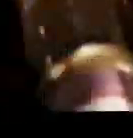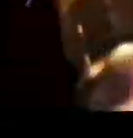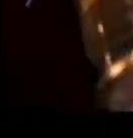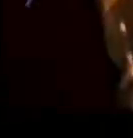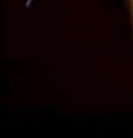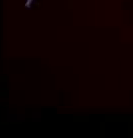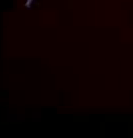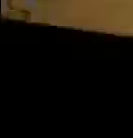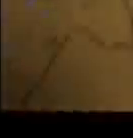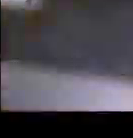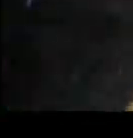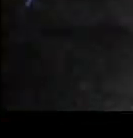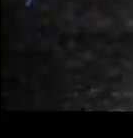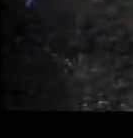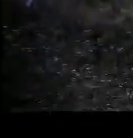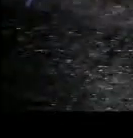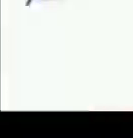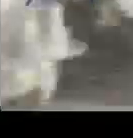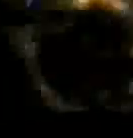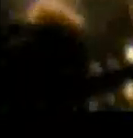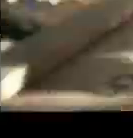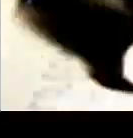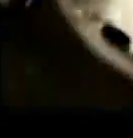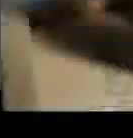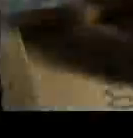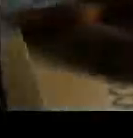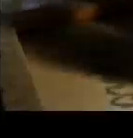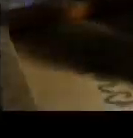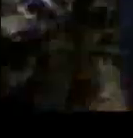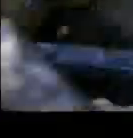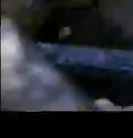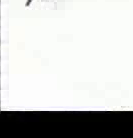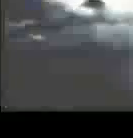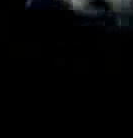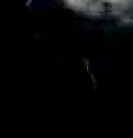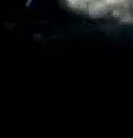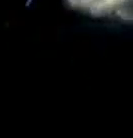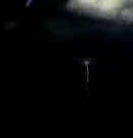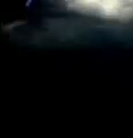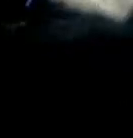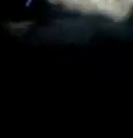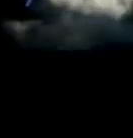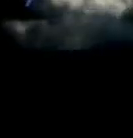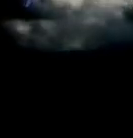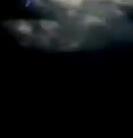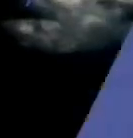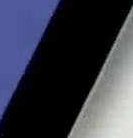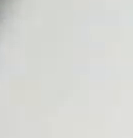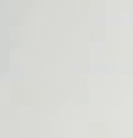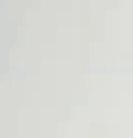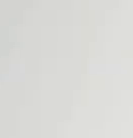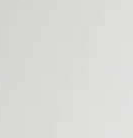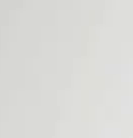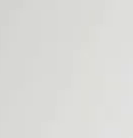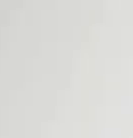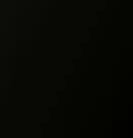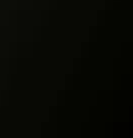humana? Nat Geo nos trae Diluvio Universal. Hoy, 20 horas.